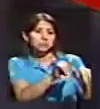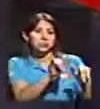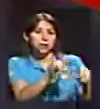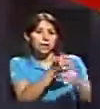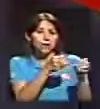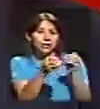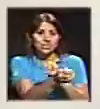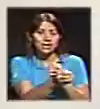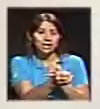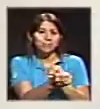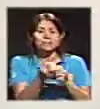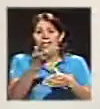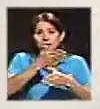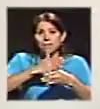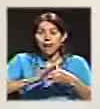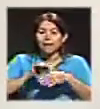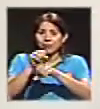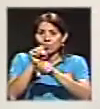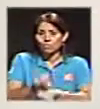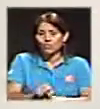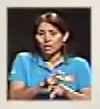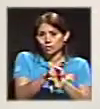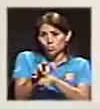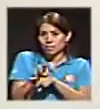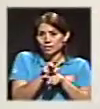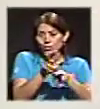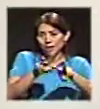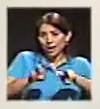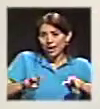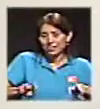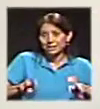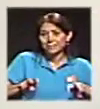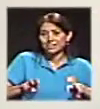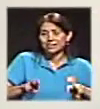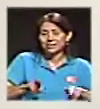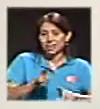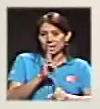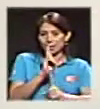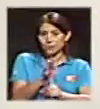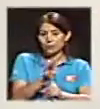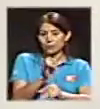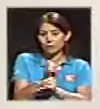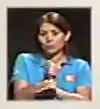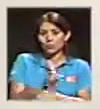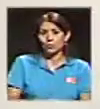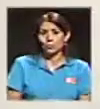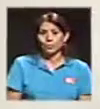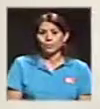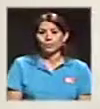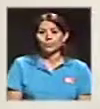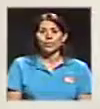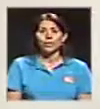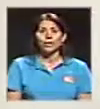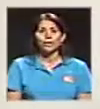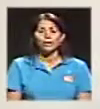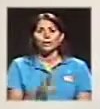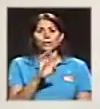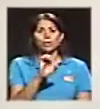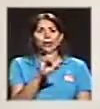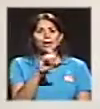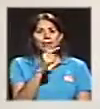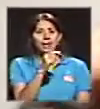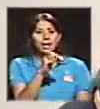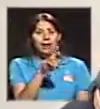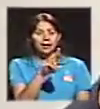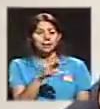es parte de las rutinas de supervisión y de análisis que se hacen del mismo instituto. Don Edgar, una de